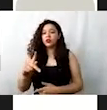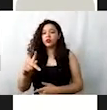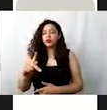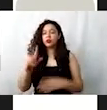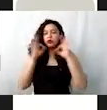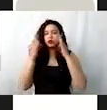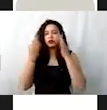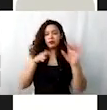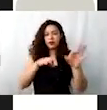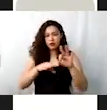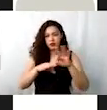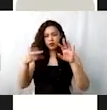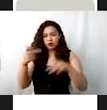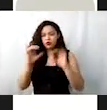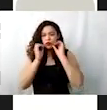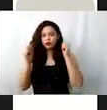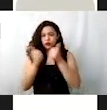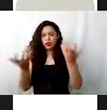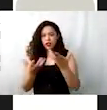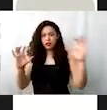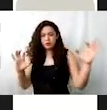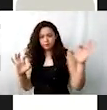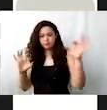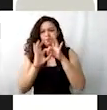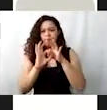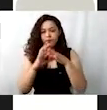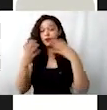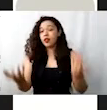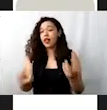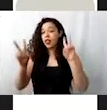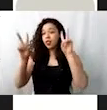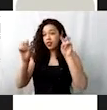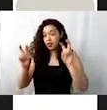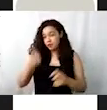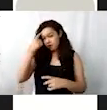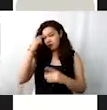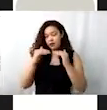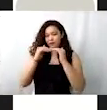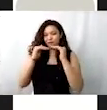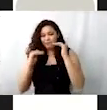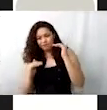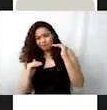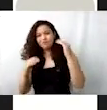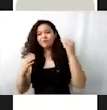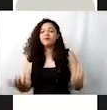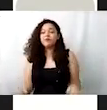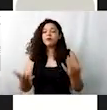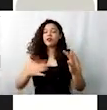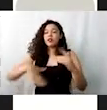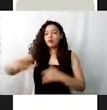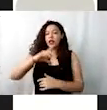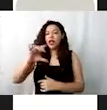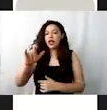con el trabajo que hace su organización, si bien son temas de desigualdad o de acción